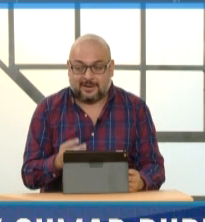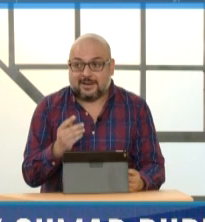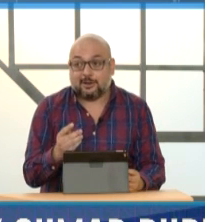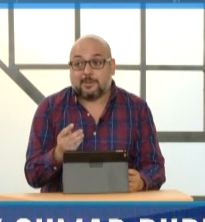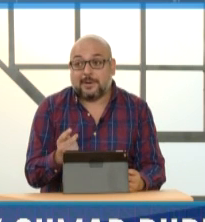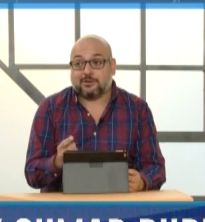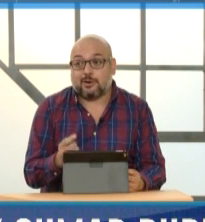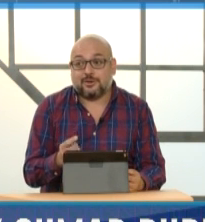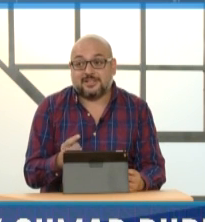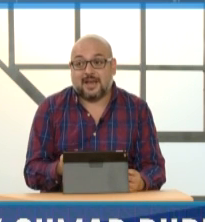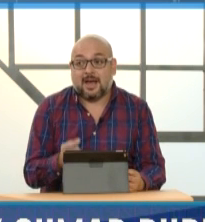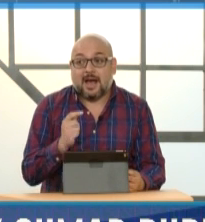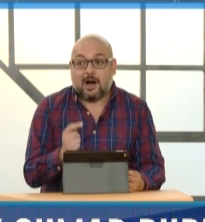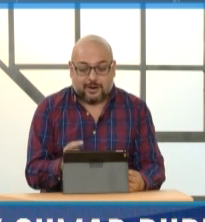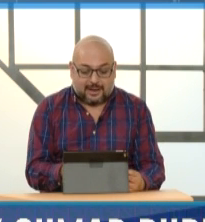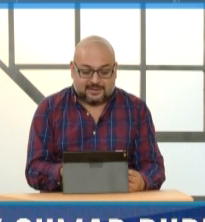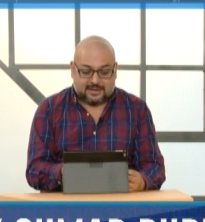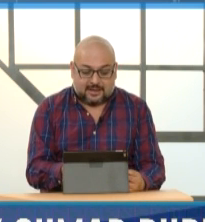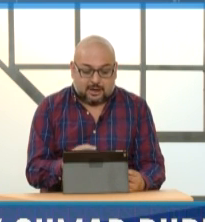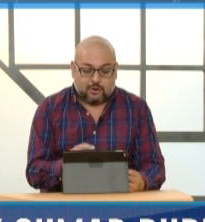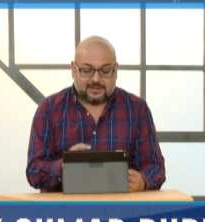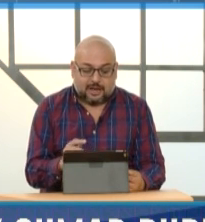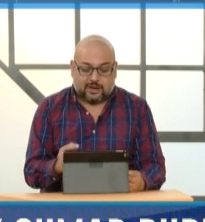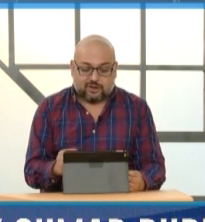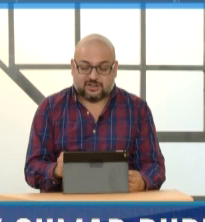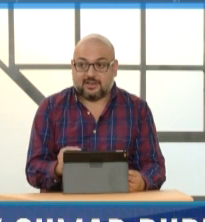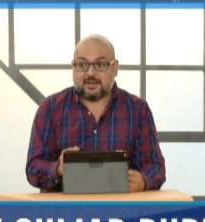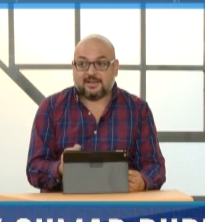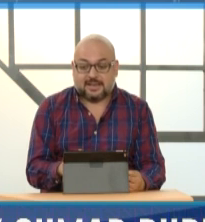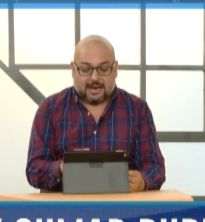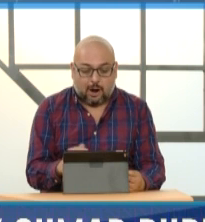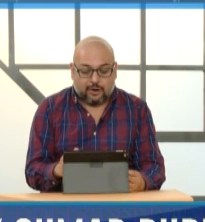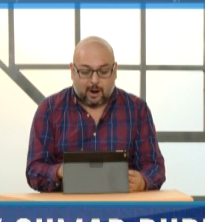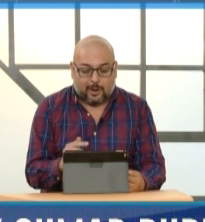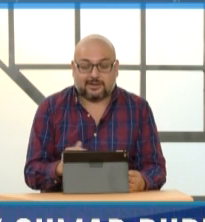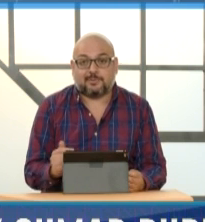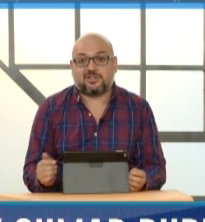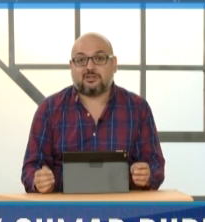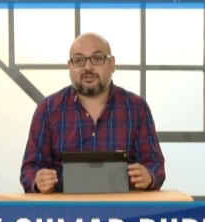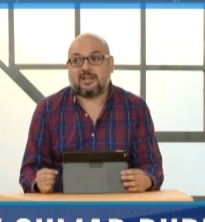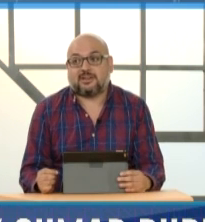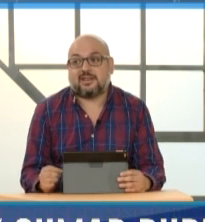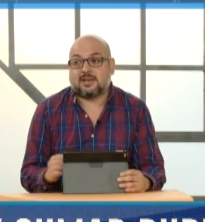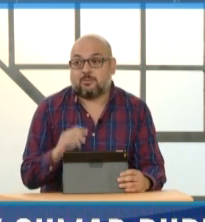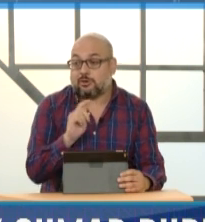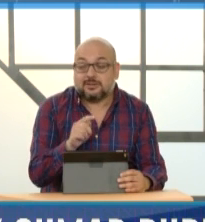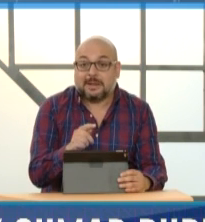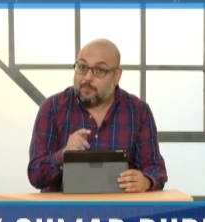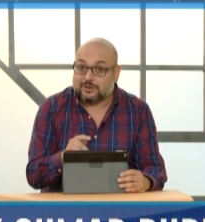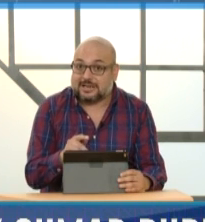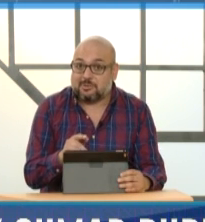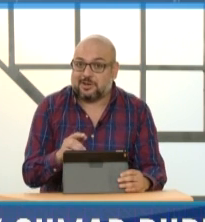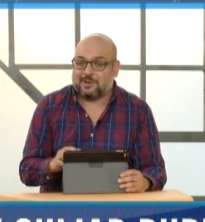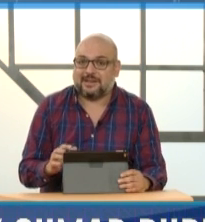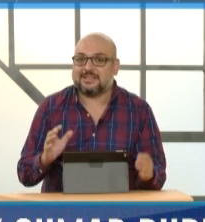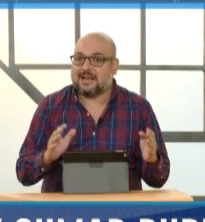12. Ahí lo estamos viendo. Alguno decía, ahora, dice, no es el Ahora 12, es el ahora 40% de interés. Bueno, tampoco